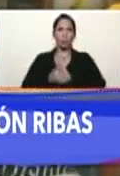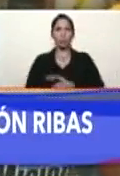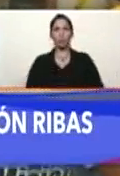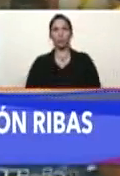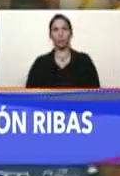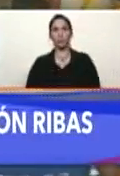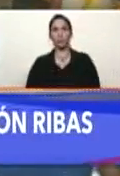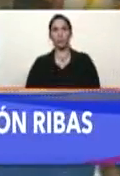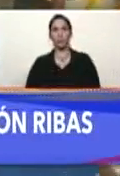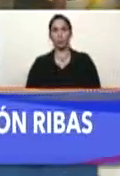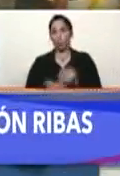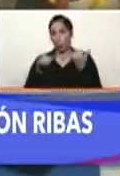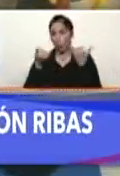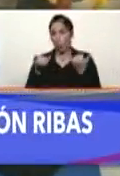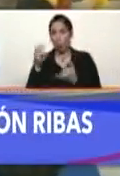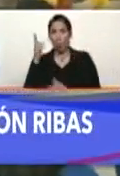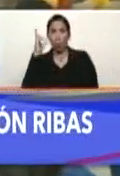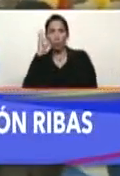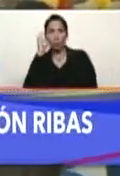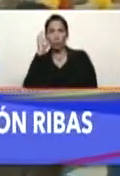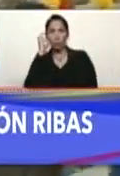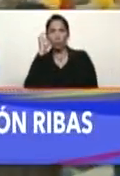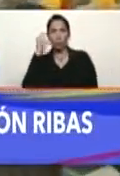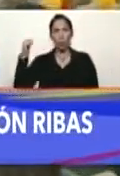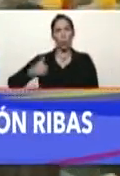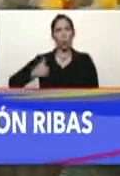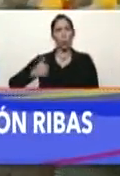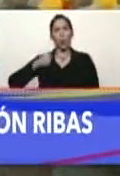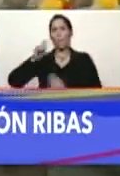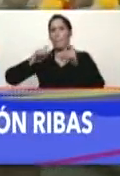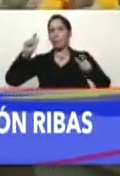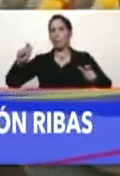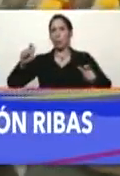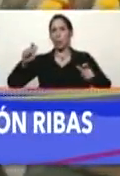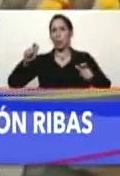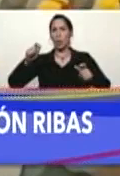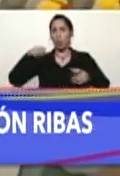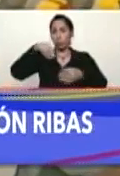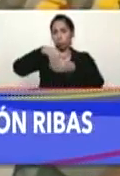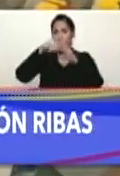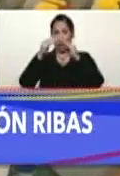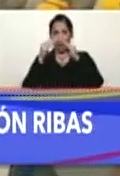Porque si ahorita me está escuchando cualquier persona en su casa,